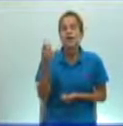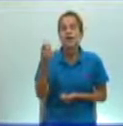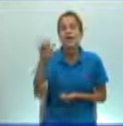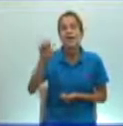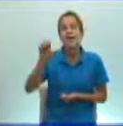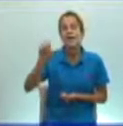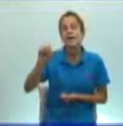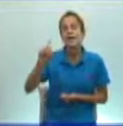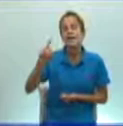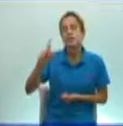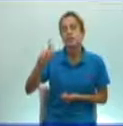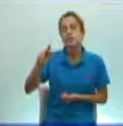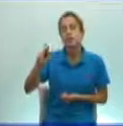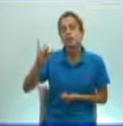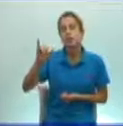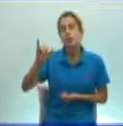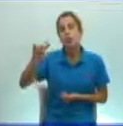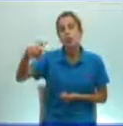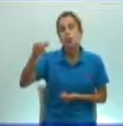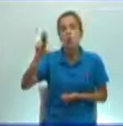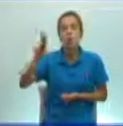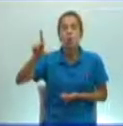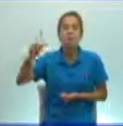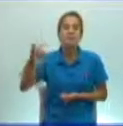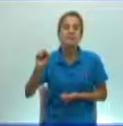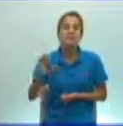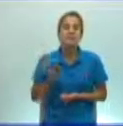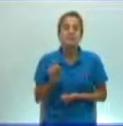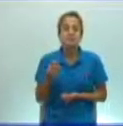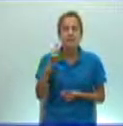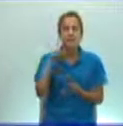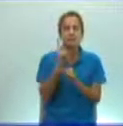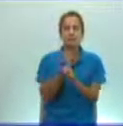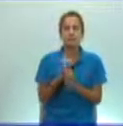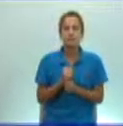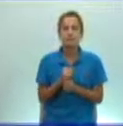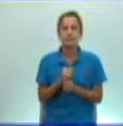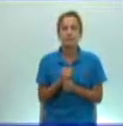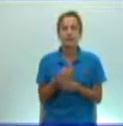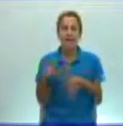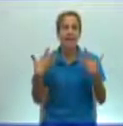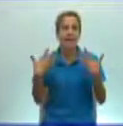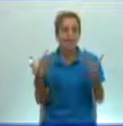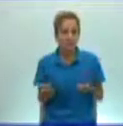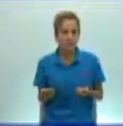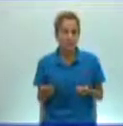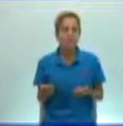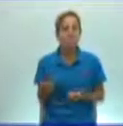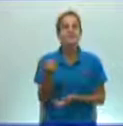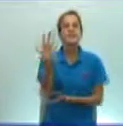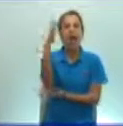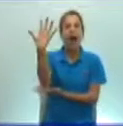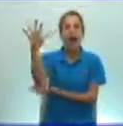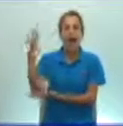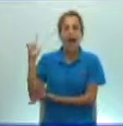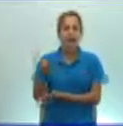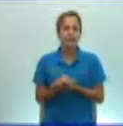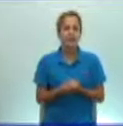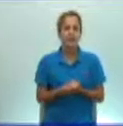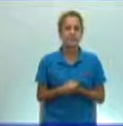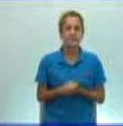palabras esdrújulas, pudieron haber encontrado cálidos árboles. En el inciso